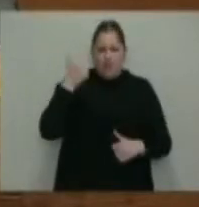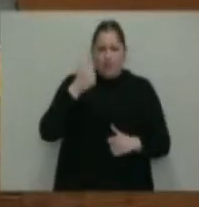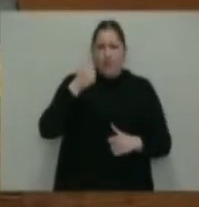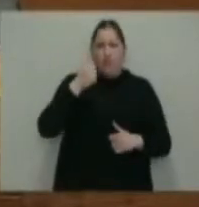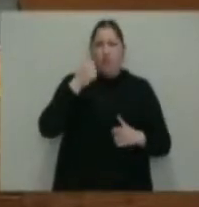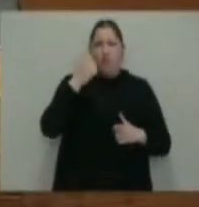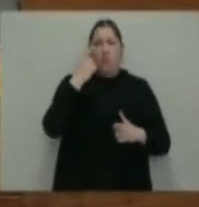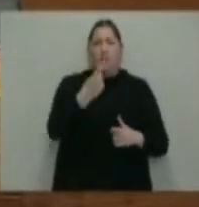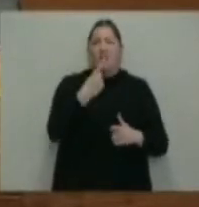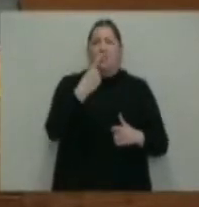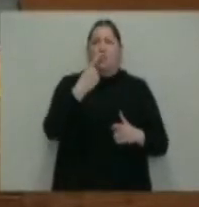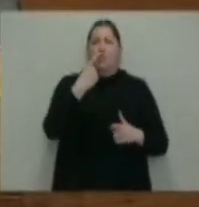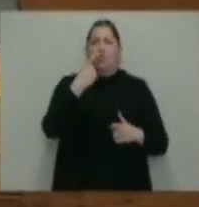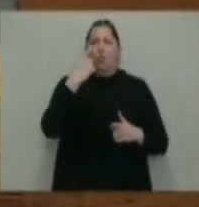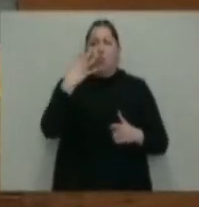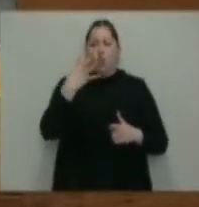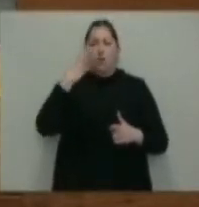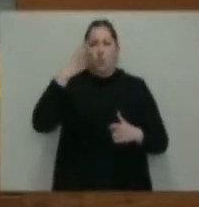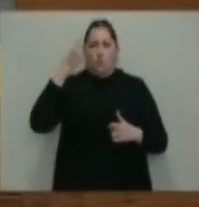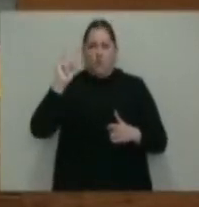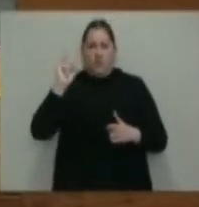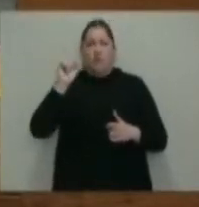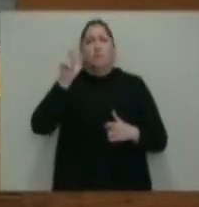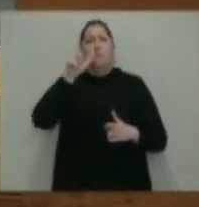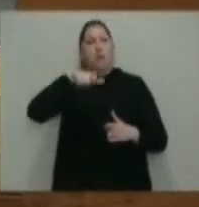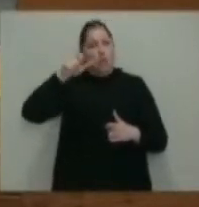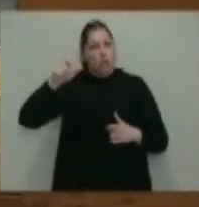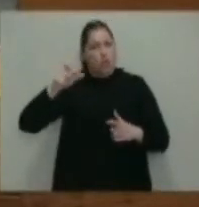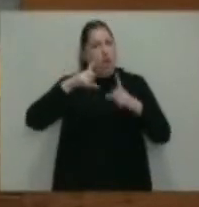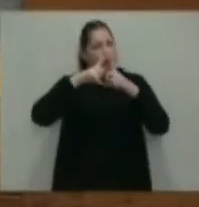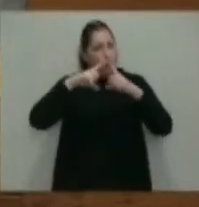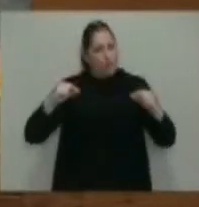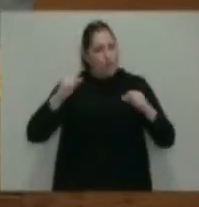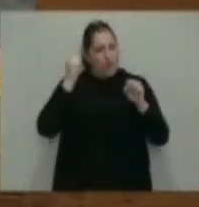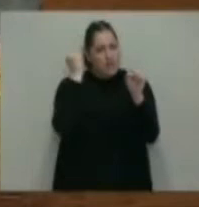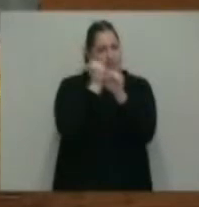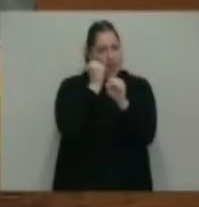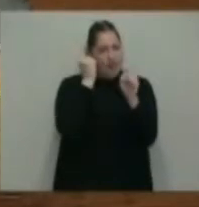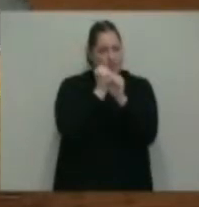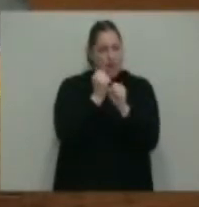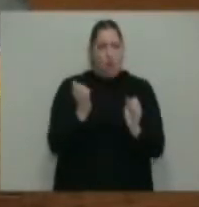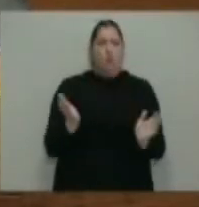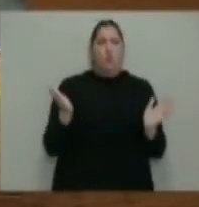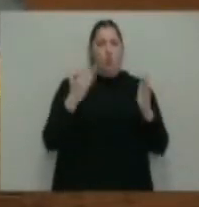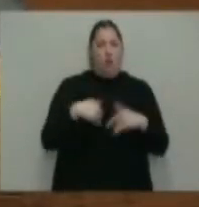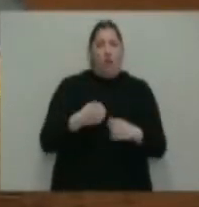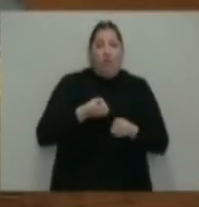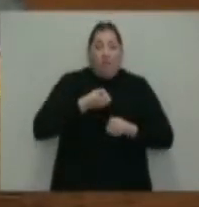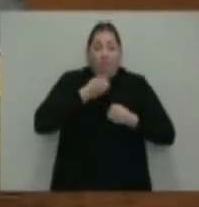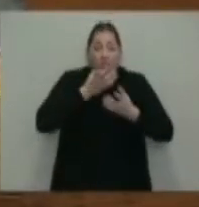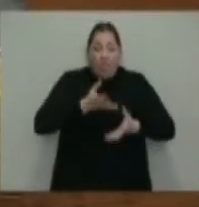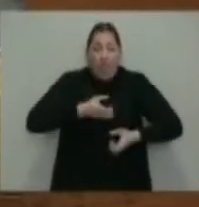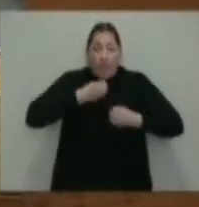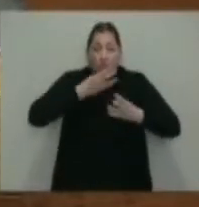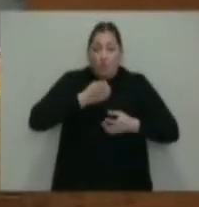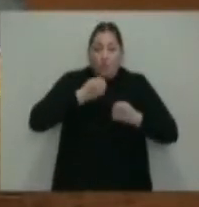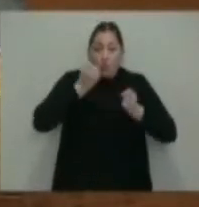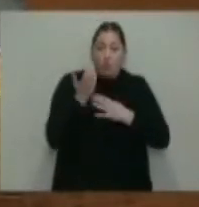104.500 personas en Asturias no tienen un puesto de trabajo. Esos son los datos, los últimos datos publicados por la encuesta de población